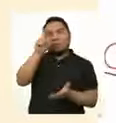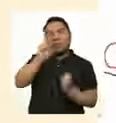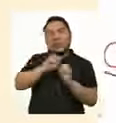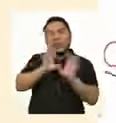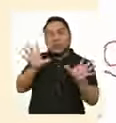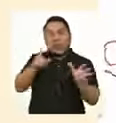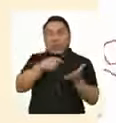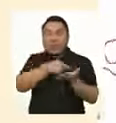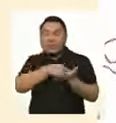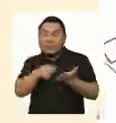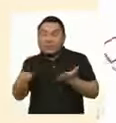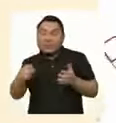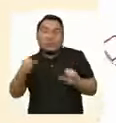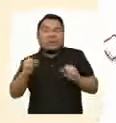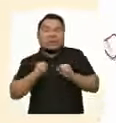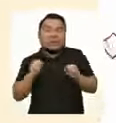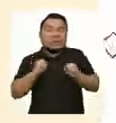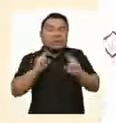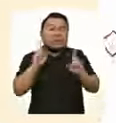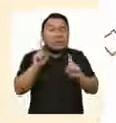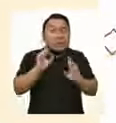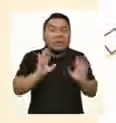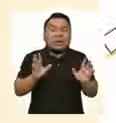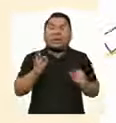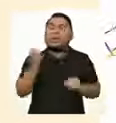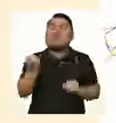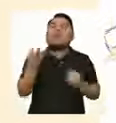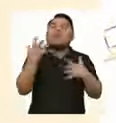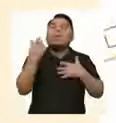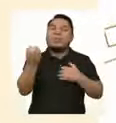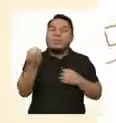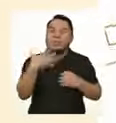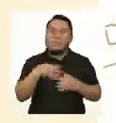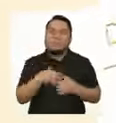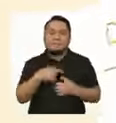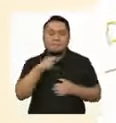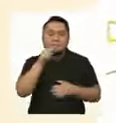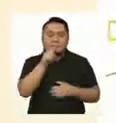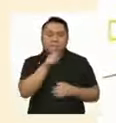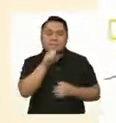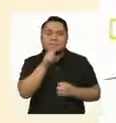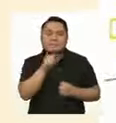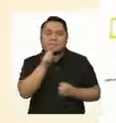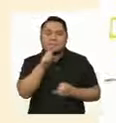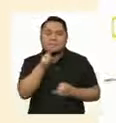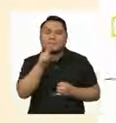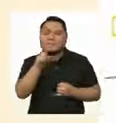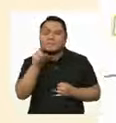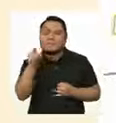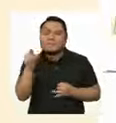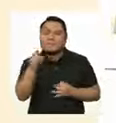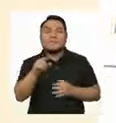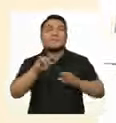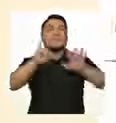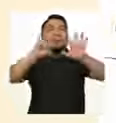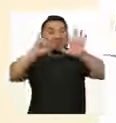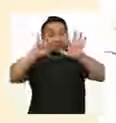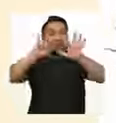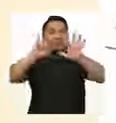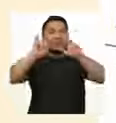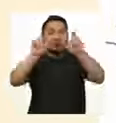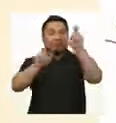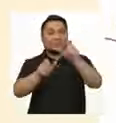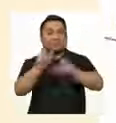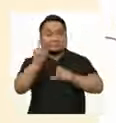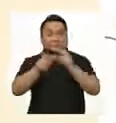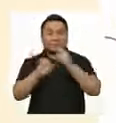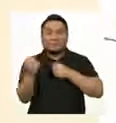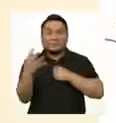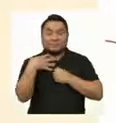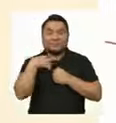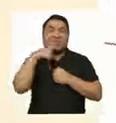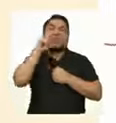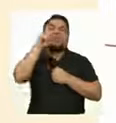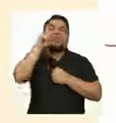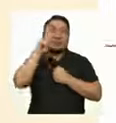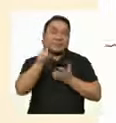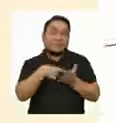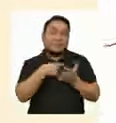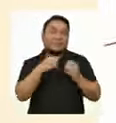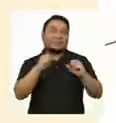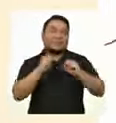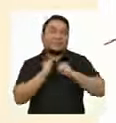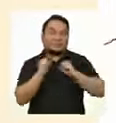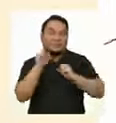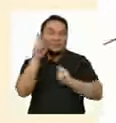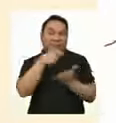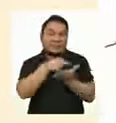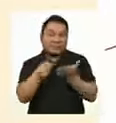la semana hacen alguna actividad. Estos son 1, 2, 4, 6. 6 personas por lo menos